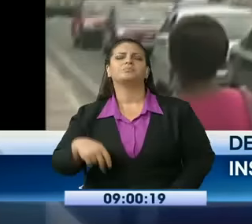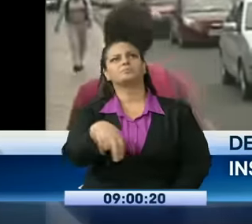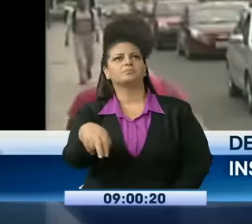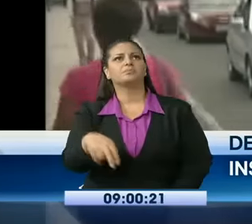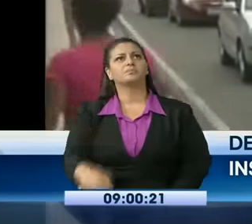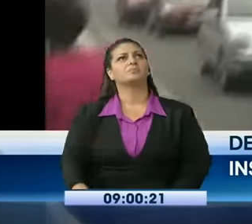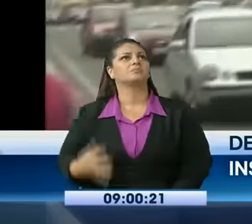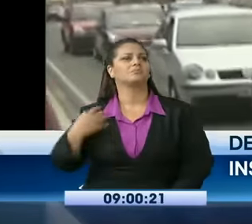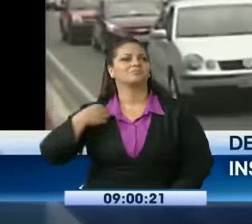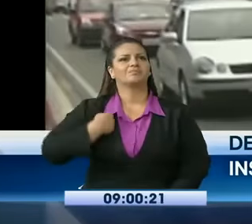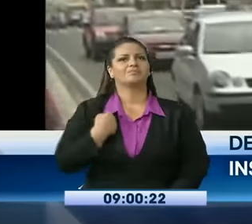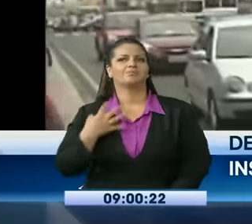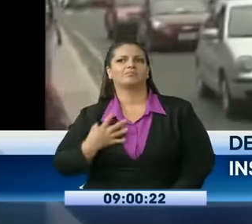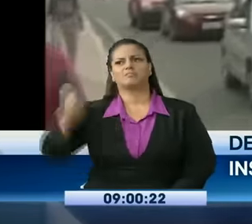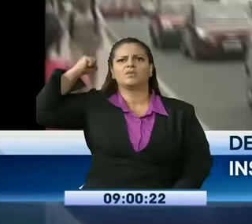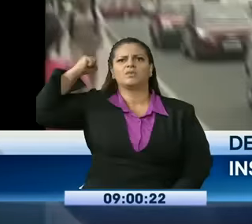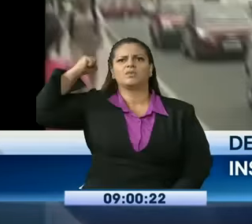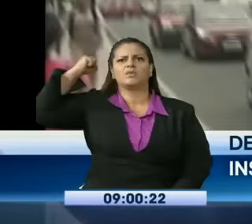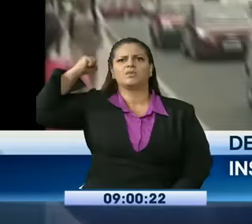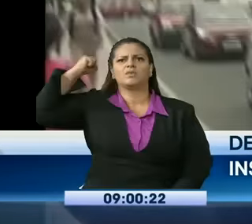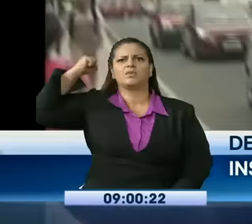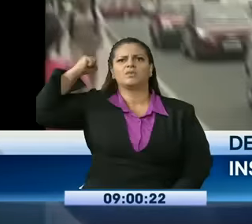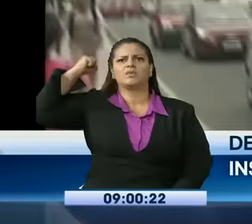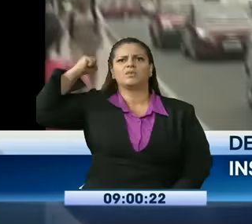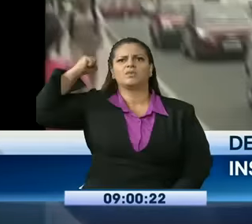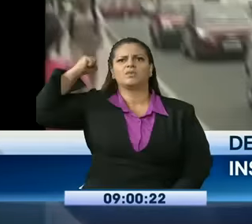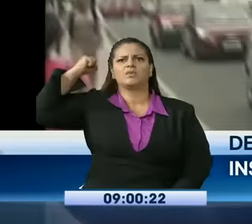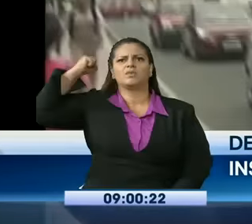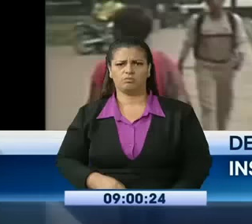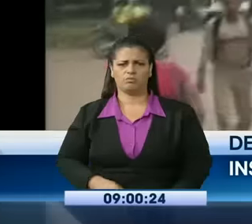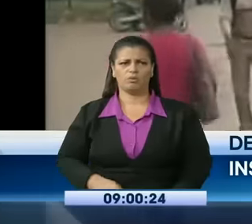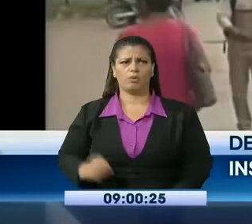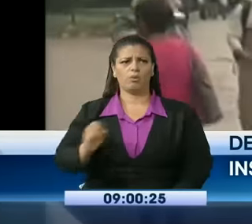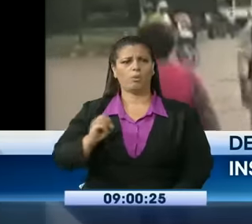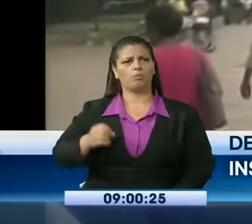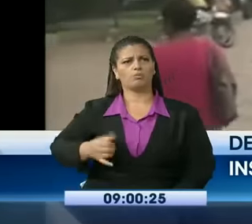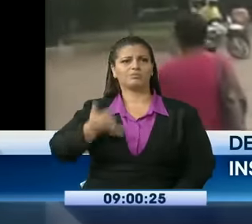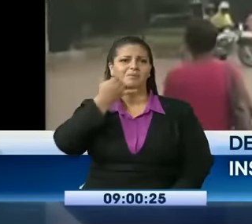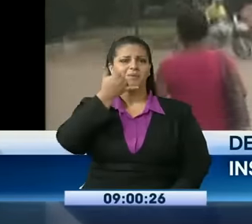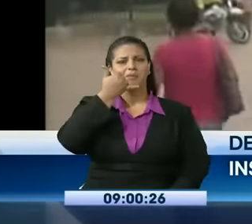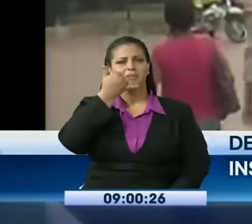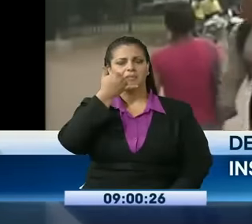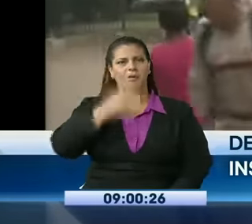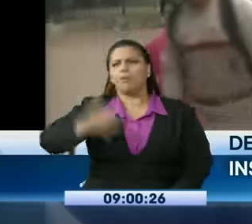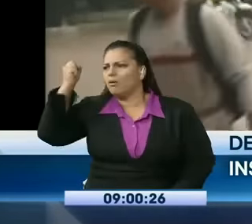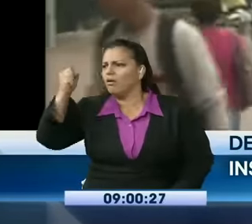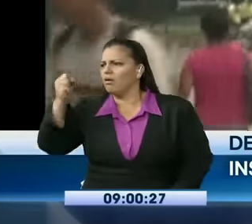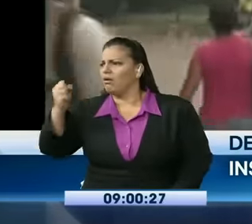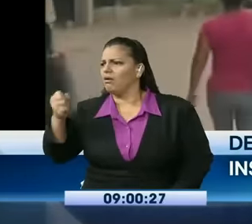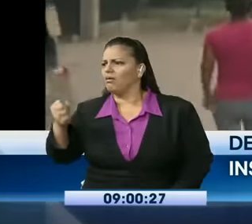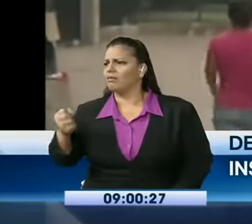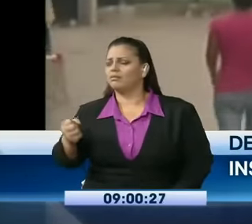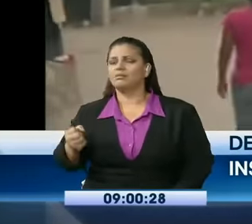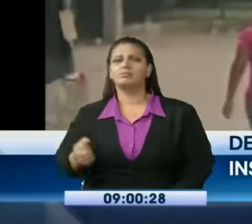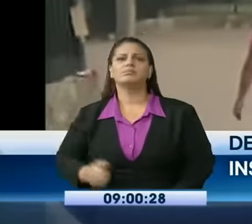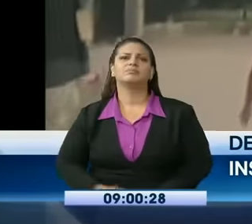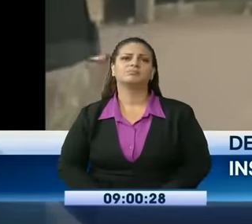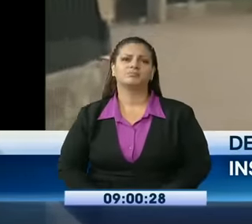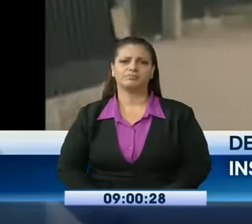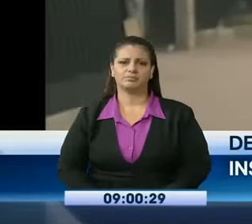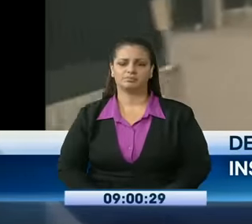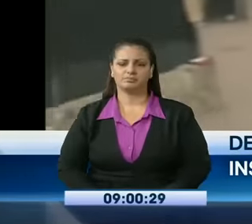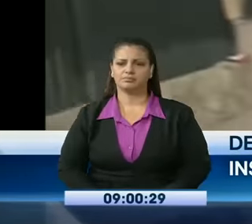y sigilosamente y le quitan, hurtan las pertenencias a los transeúntes. ¿Cómo está, señor? Muy